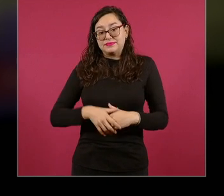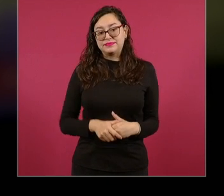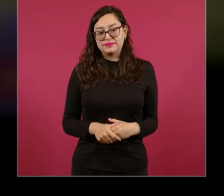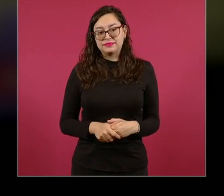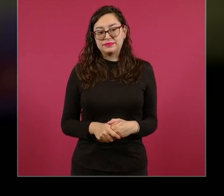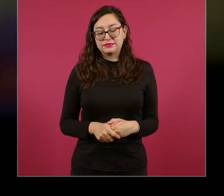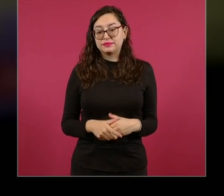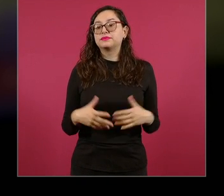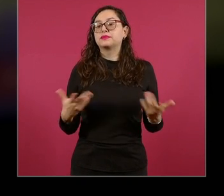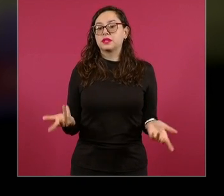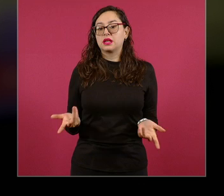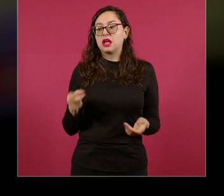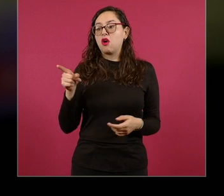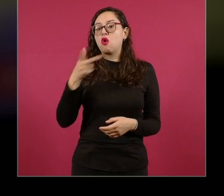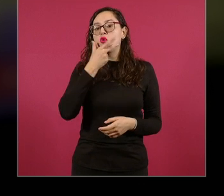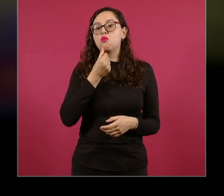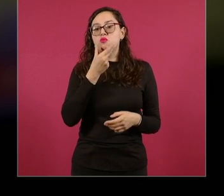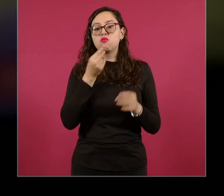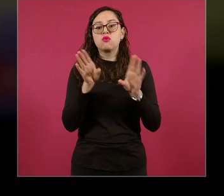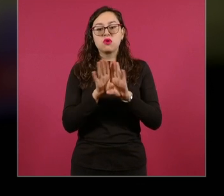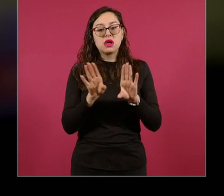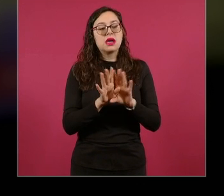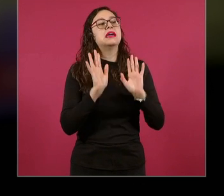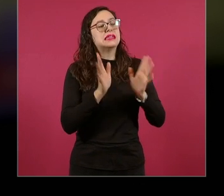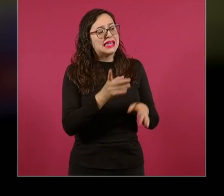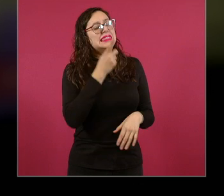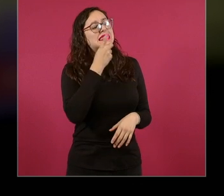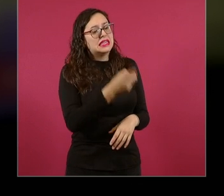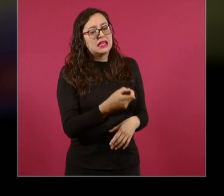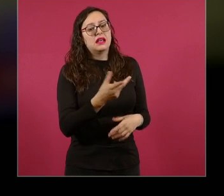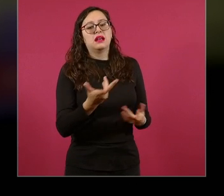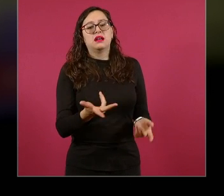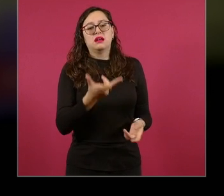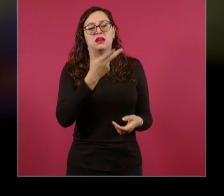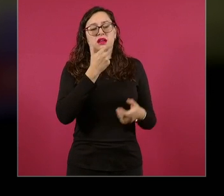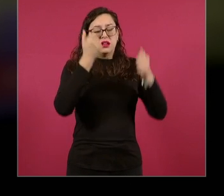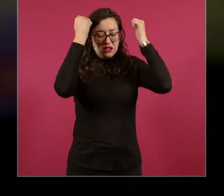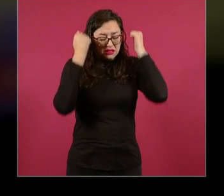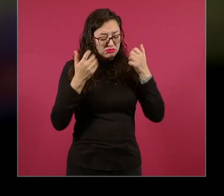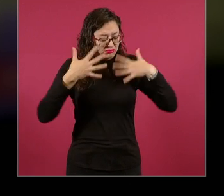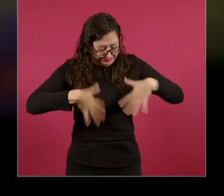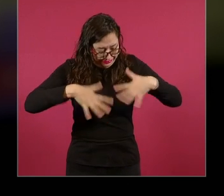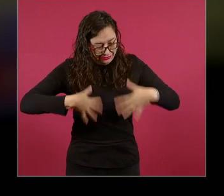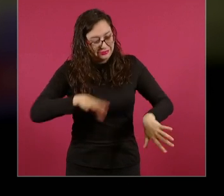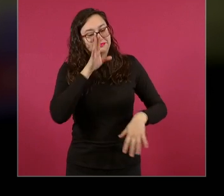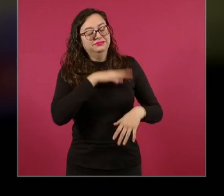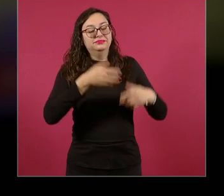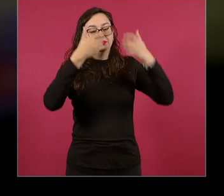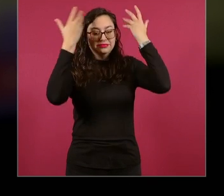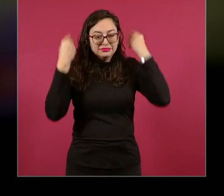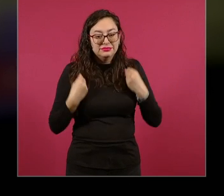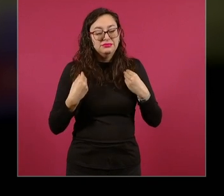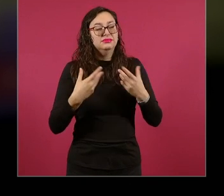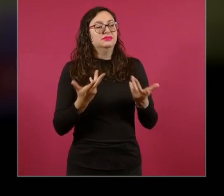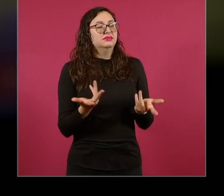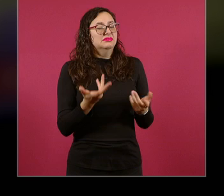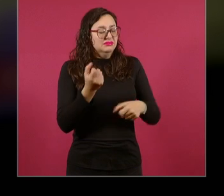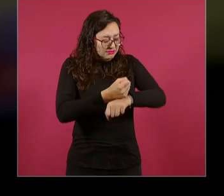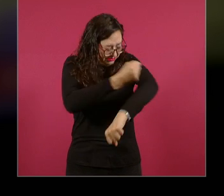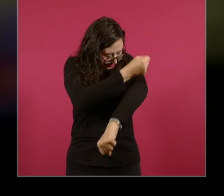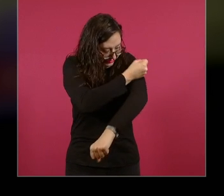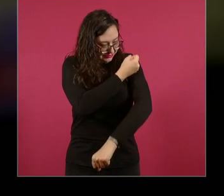¿Cómo dice que era su reto? Ya le dije, señor. Estaba vago, mal vestido, greñudo, pelos. En la cara,